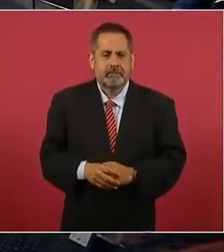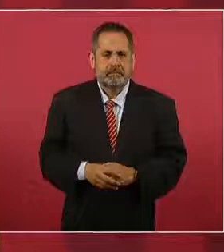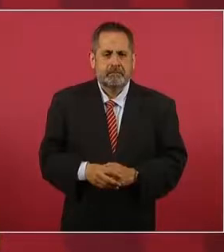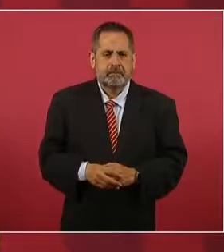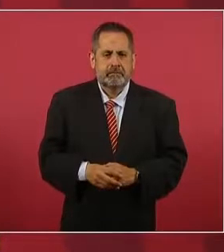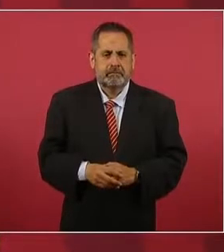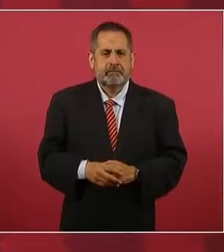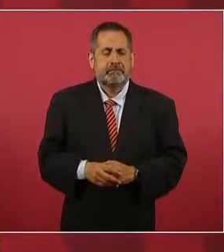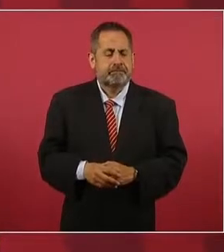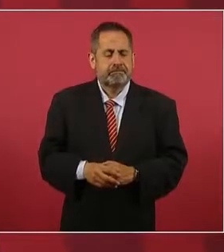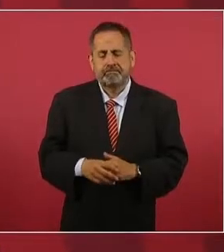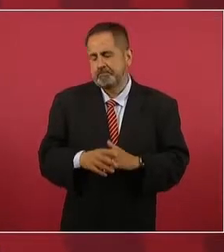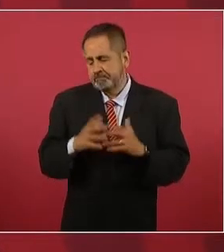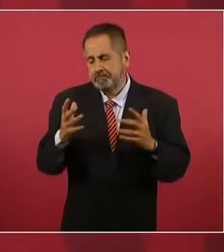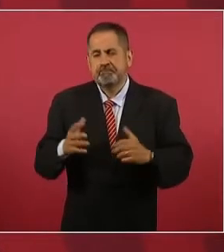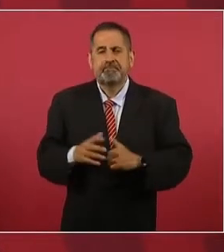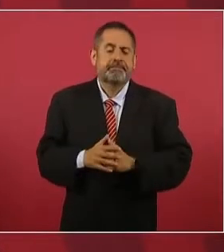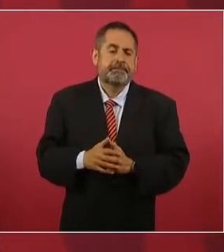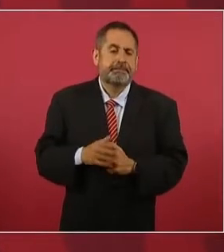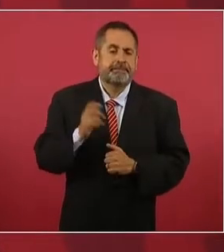de la